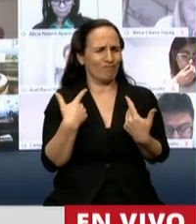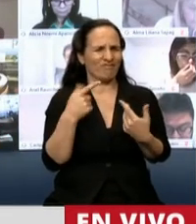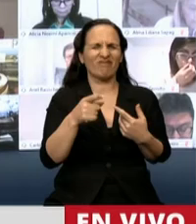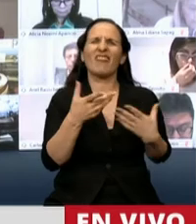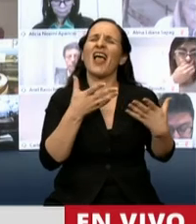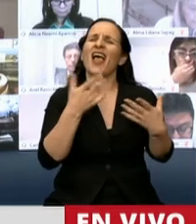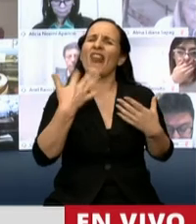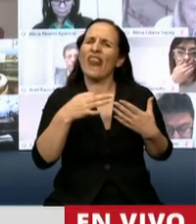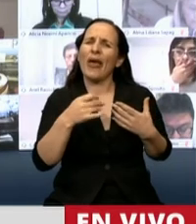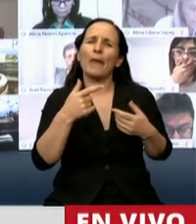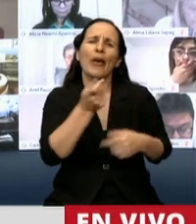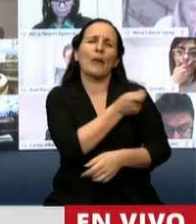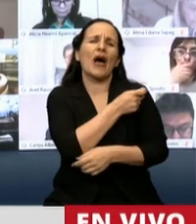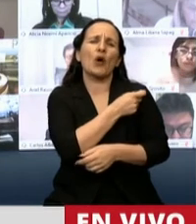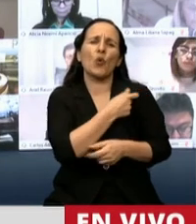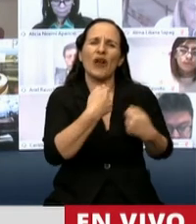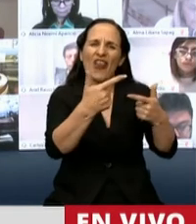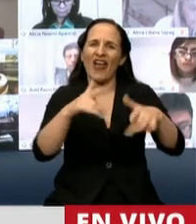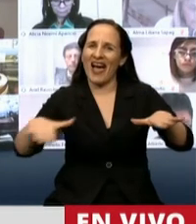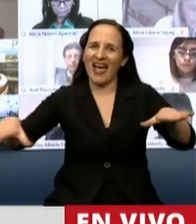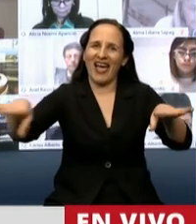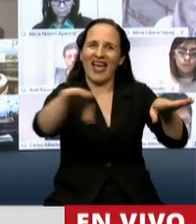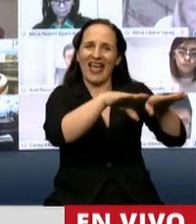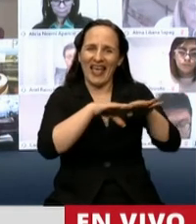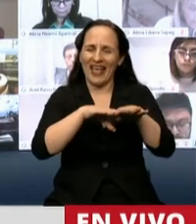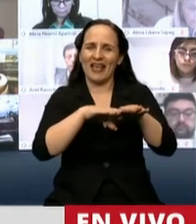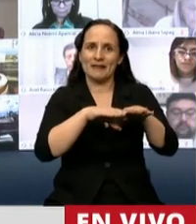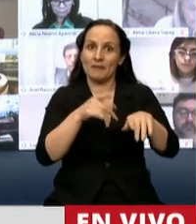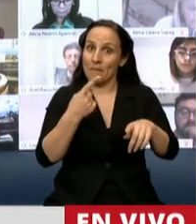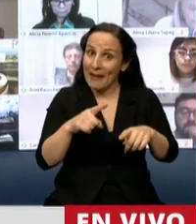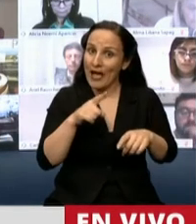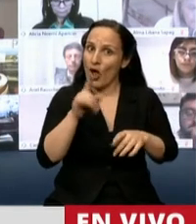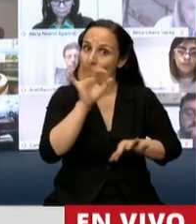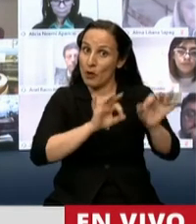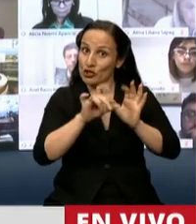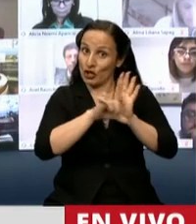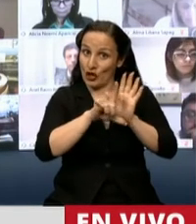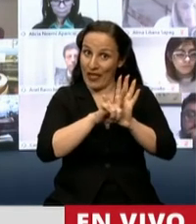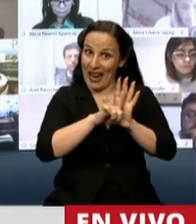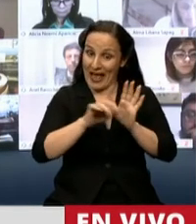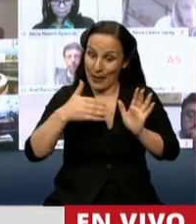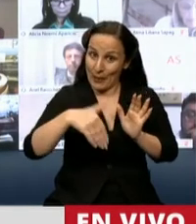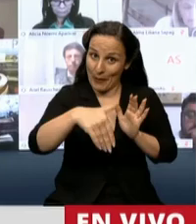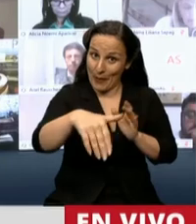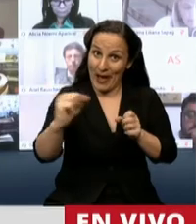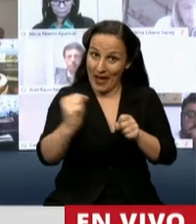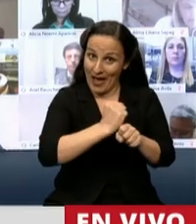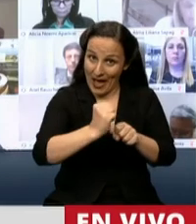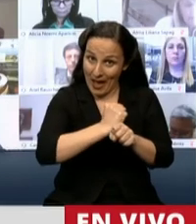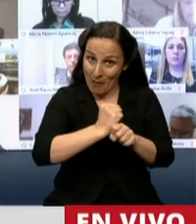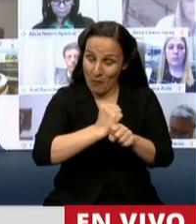la distribución de la vacuna. Este proyecto de ley que vamos a estar